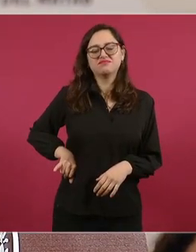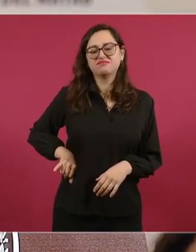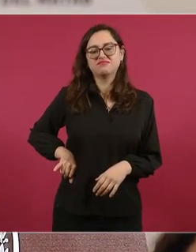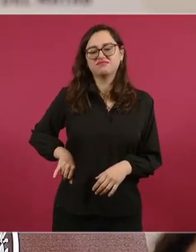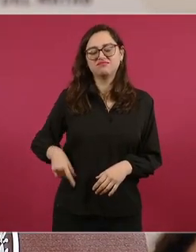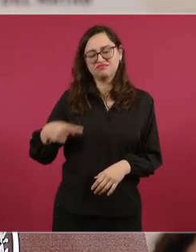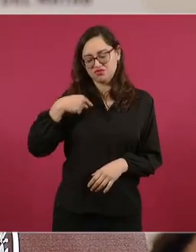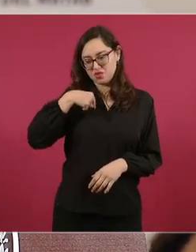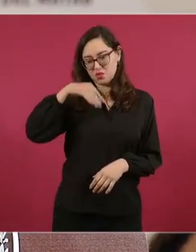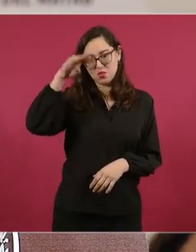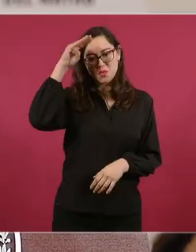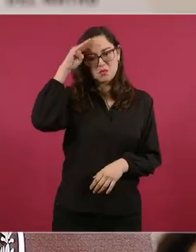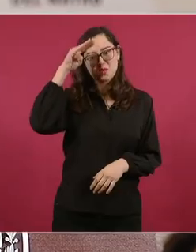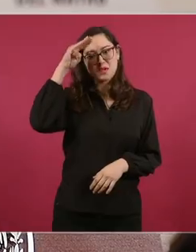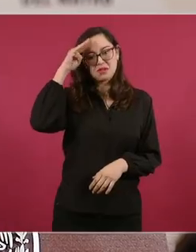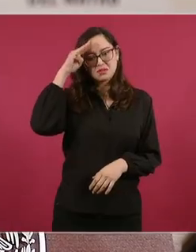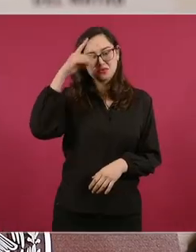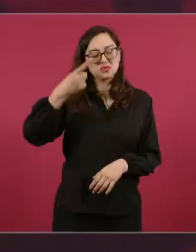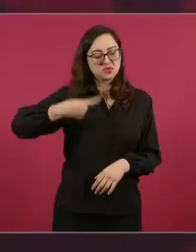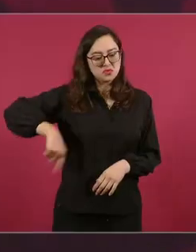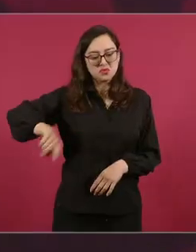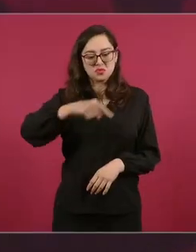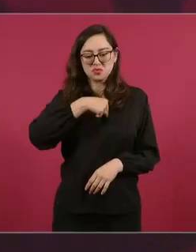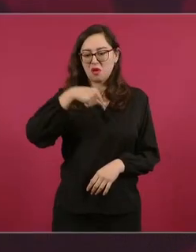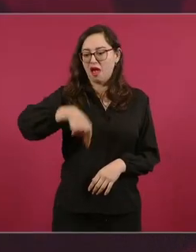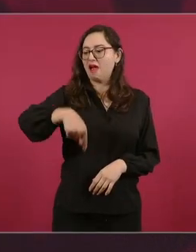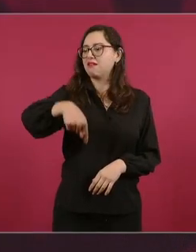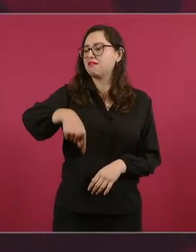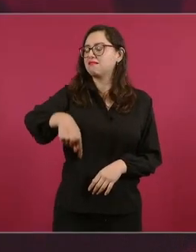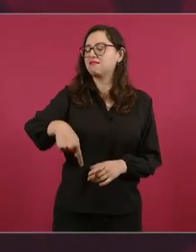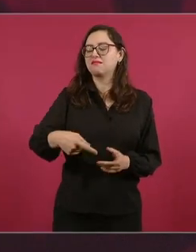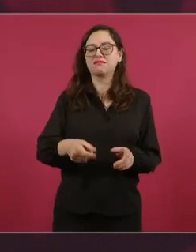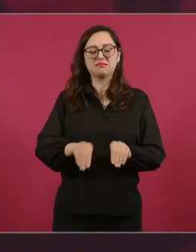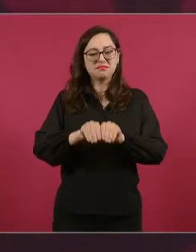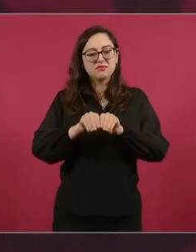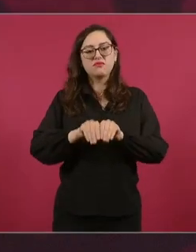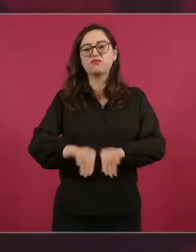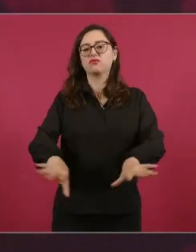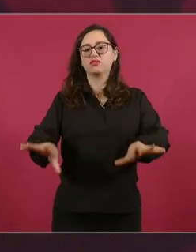que sigamos entre todos aquí